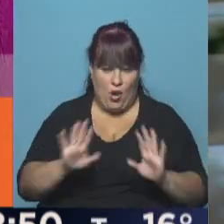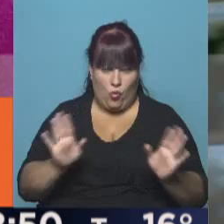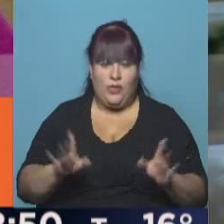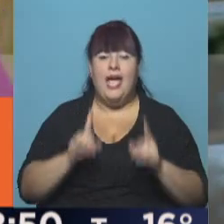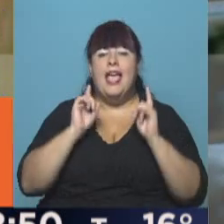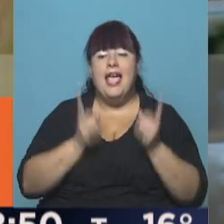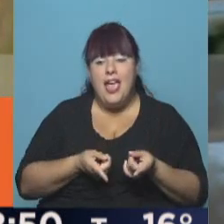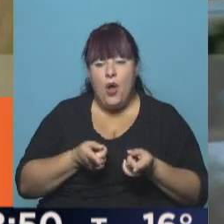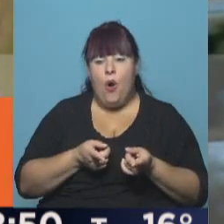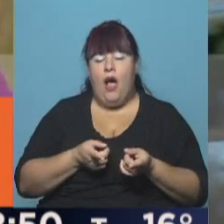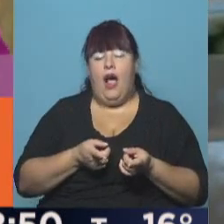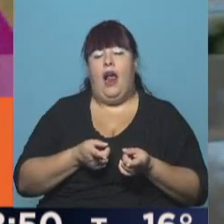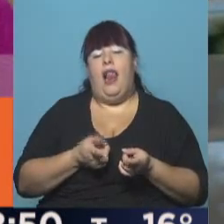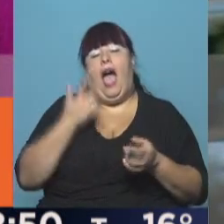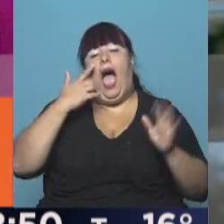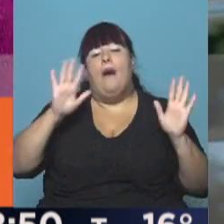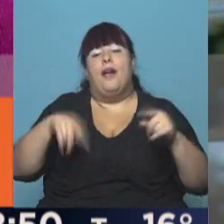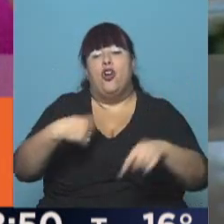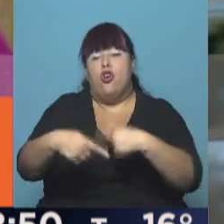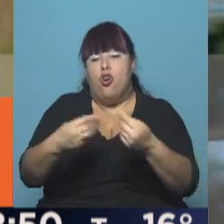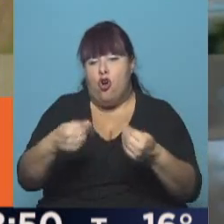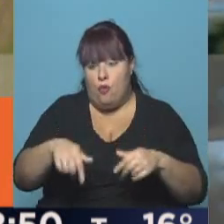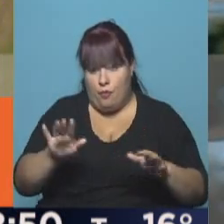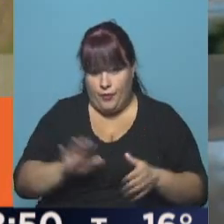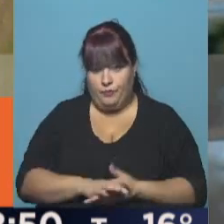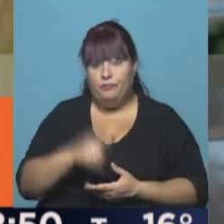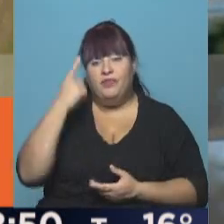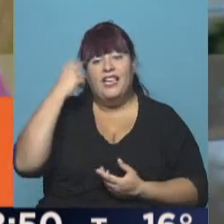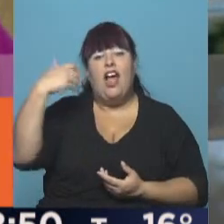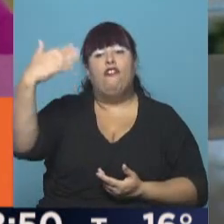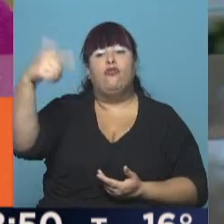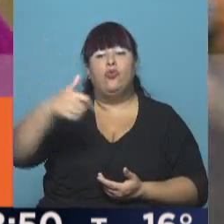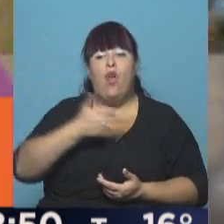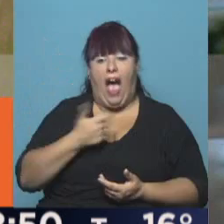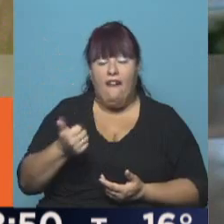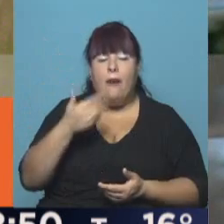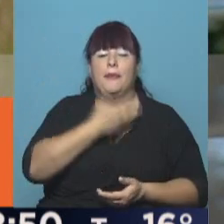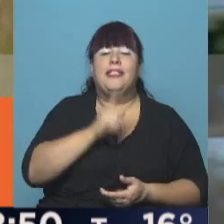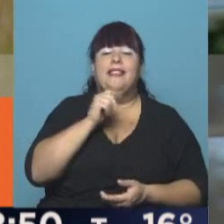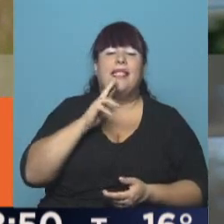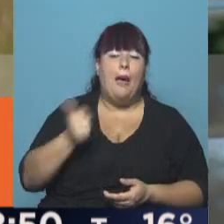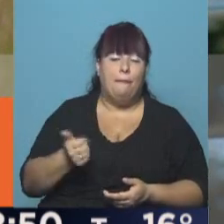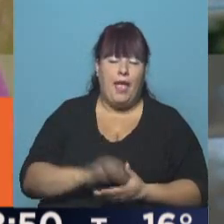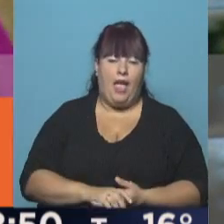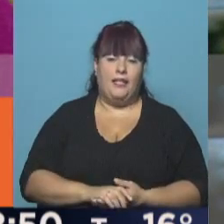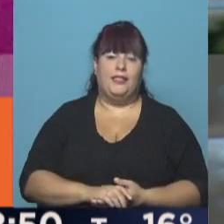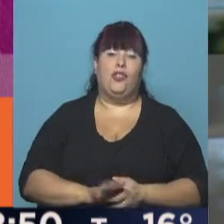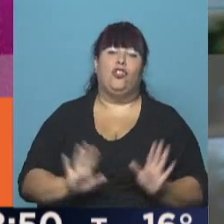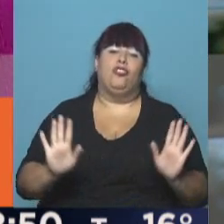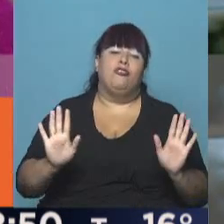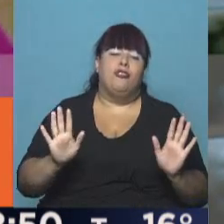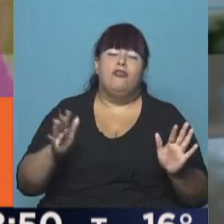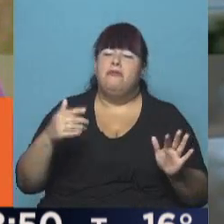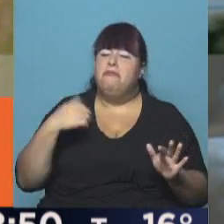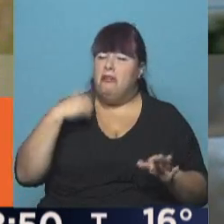De cualquier manera, habrá que ver cómo sigue esta historia, ¿no? ¿Cómo ves el futuro de esta AFA con Chiquitapia? A ver,